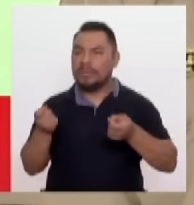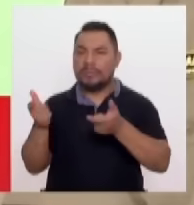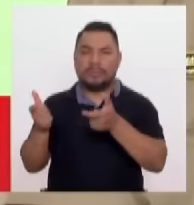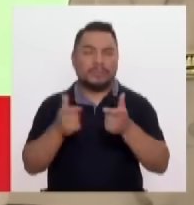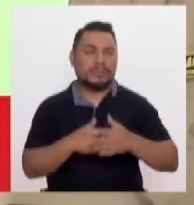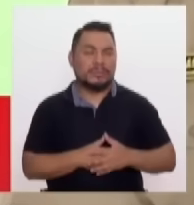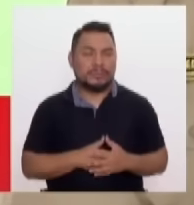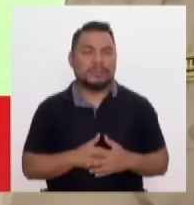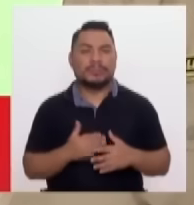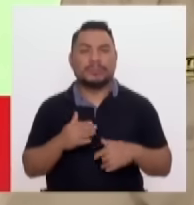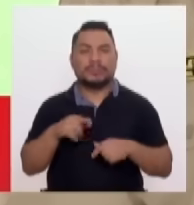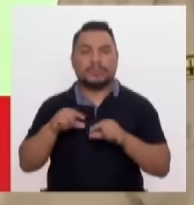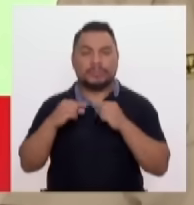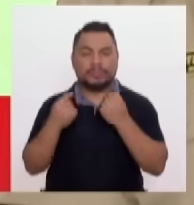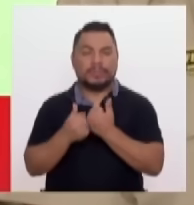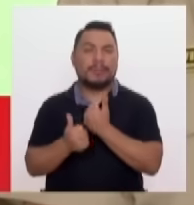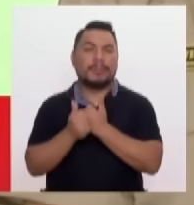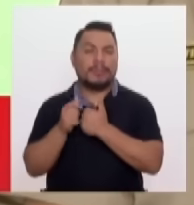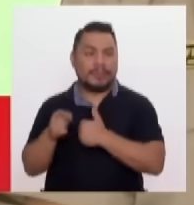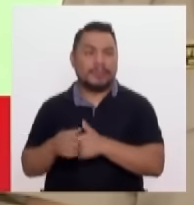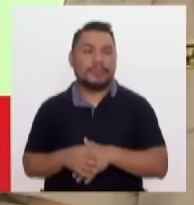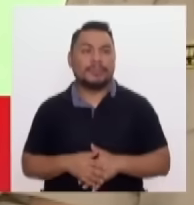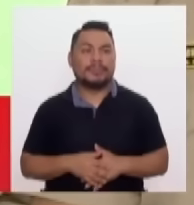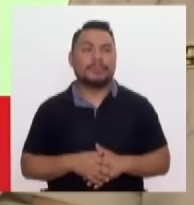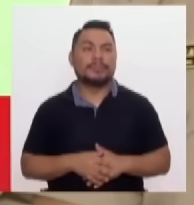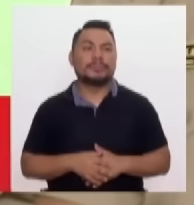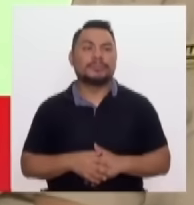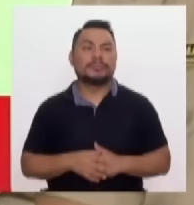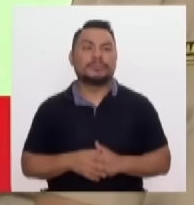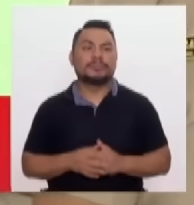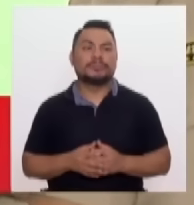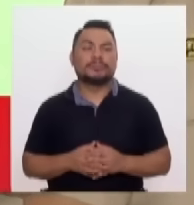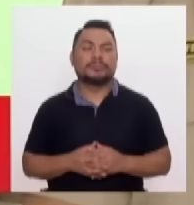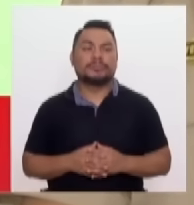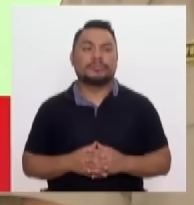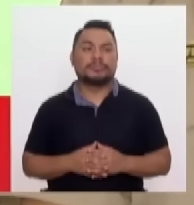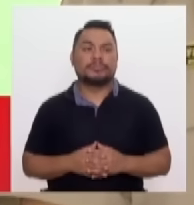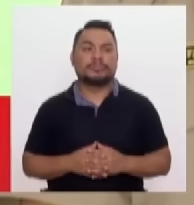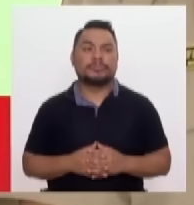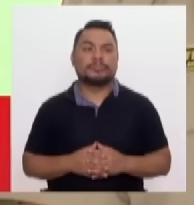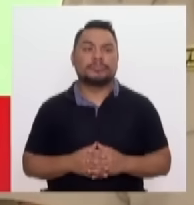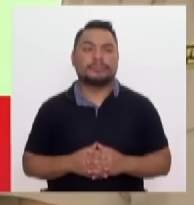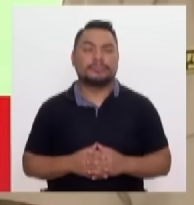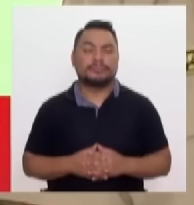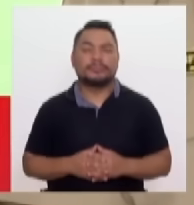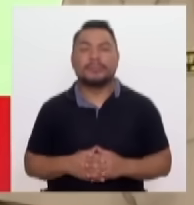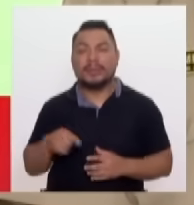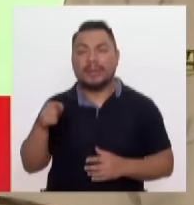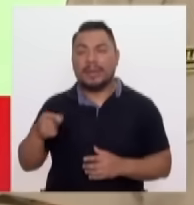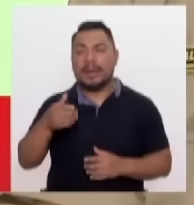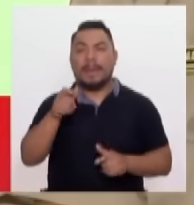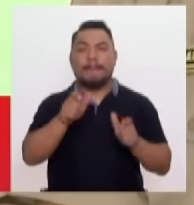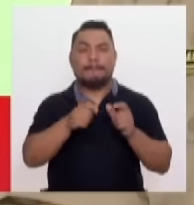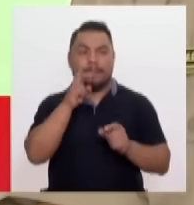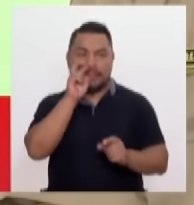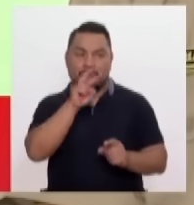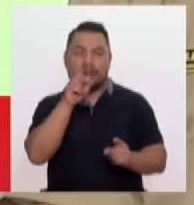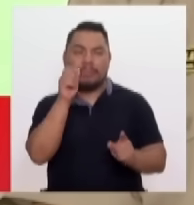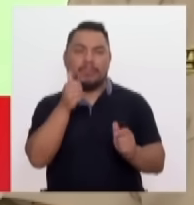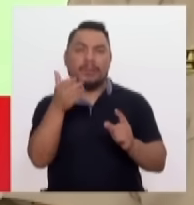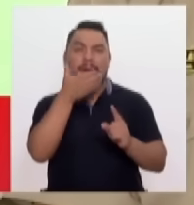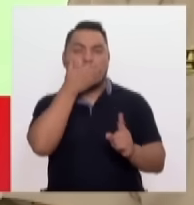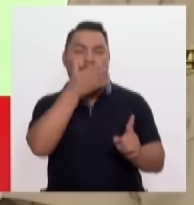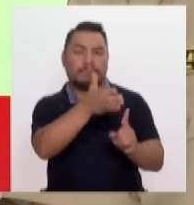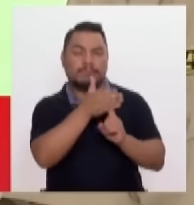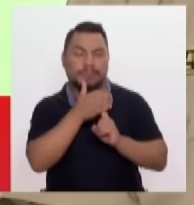infructuosa por parte de estos irrecuperables de tener el control en la trata de personas, la microcomercialización